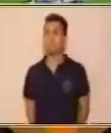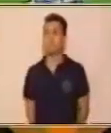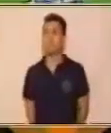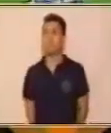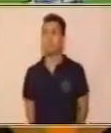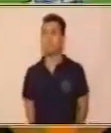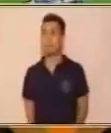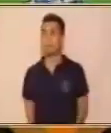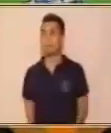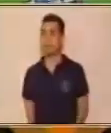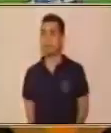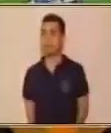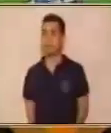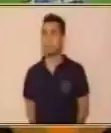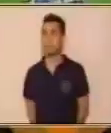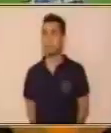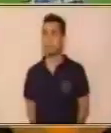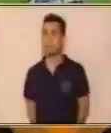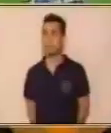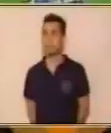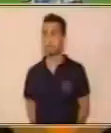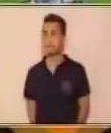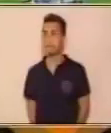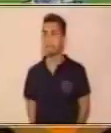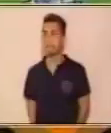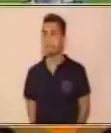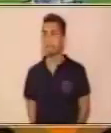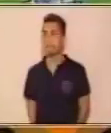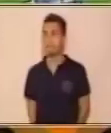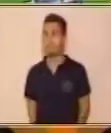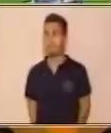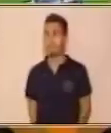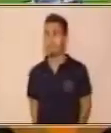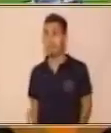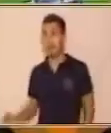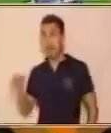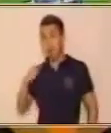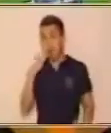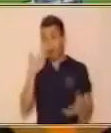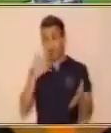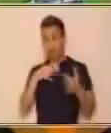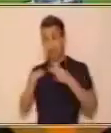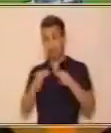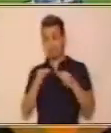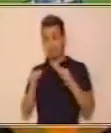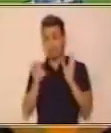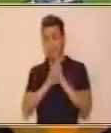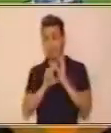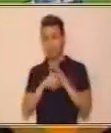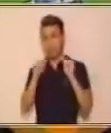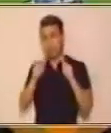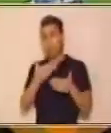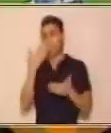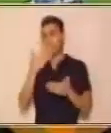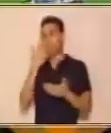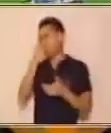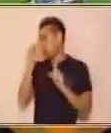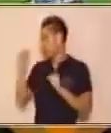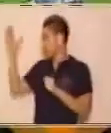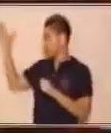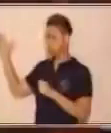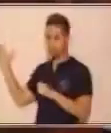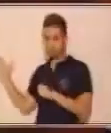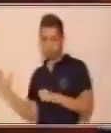se trabaja, va a ser más fácil para ti encontrar al recíproco de estos otros ejemplos.